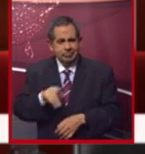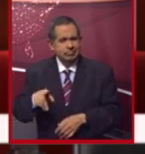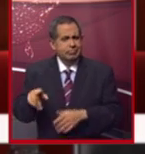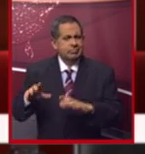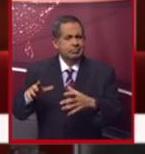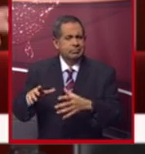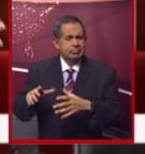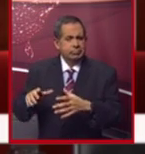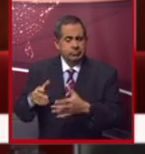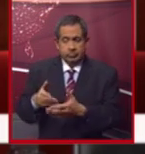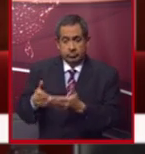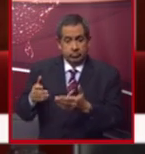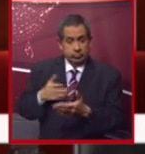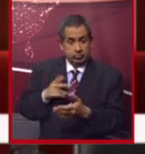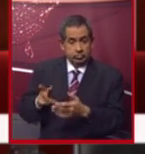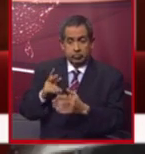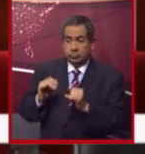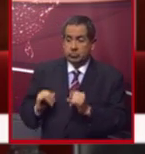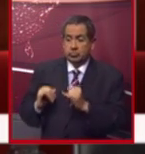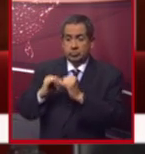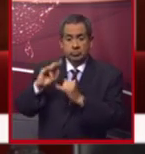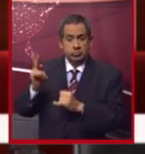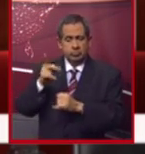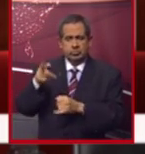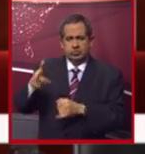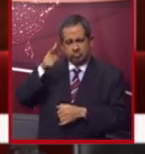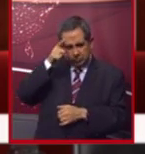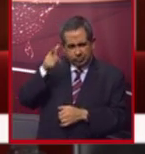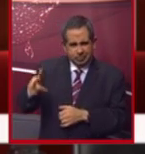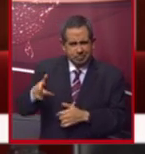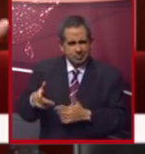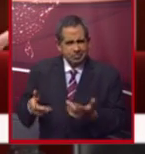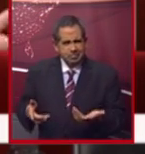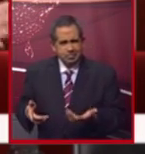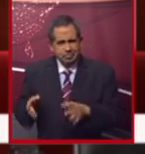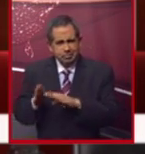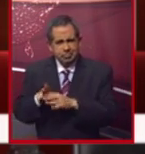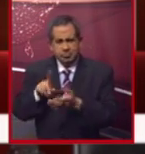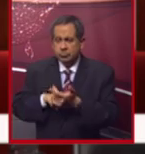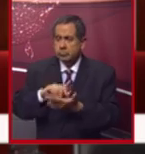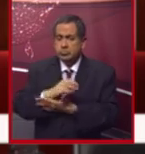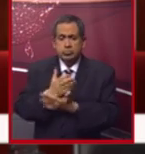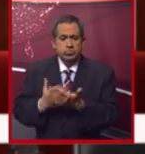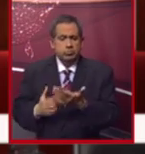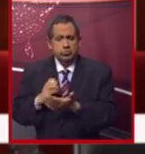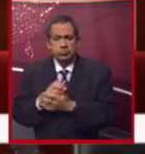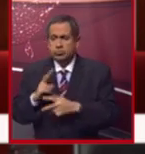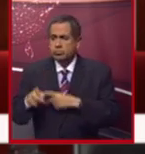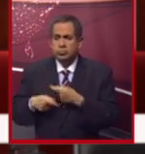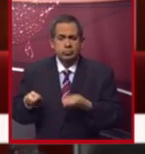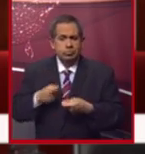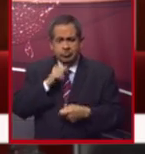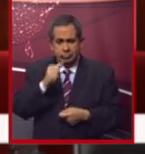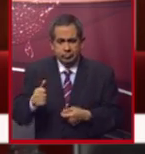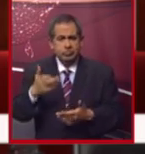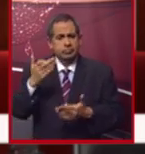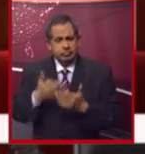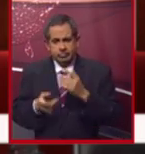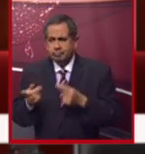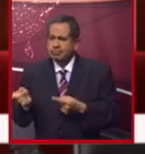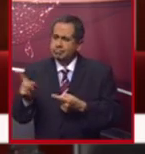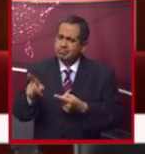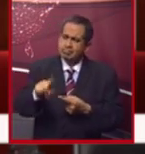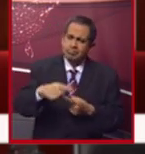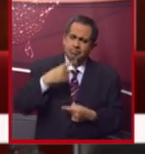pueblo, ahora el Instituto Politécnico, pues recibió contratos que no se ejercieron, pero ahora faltan las denuncias